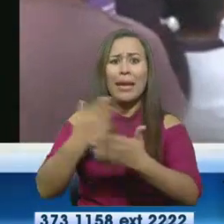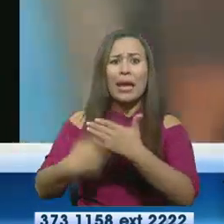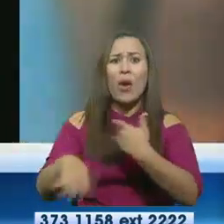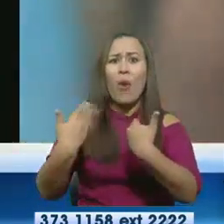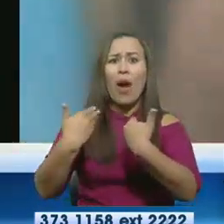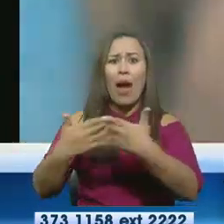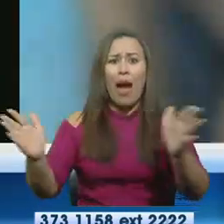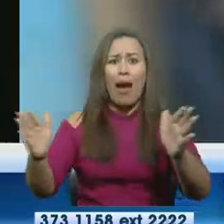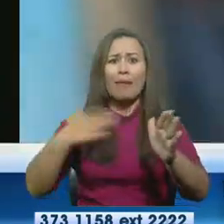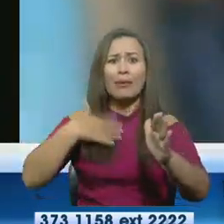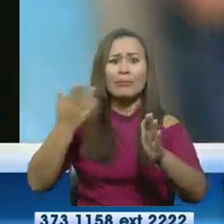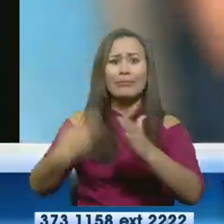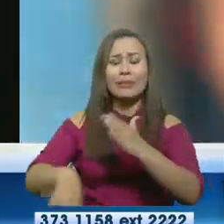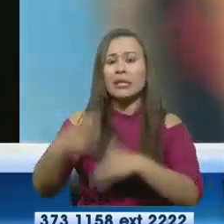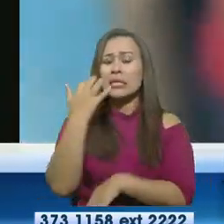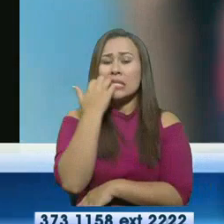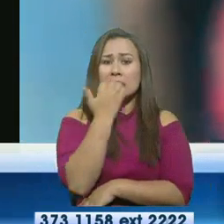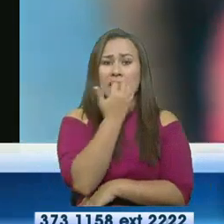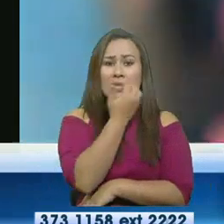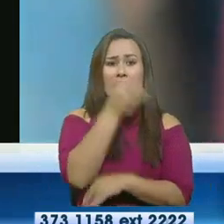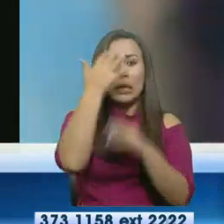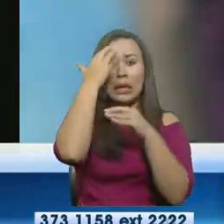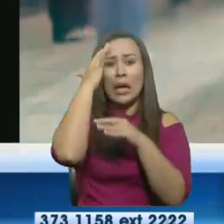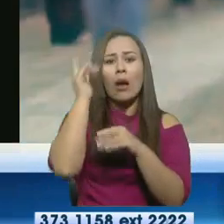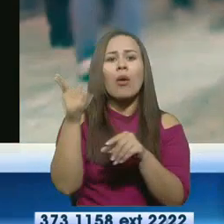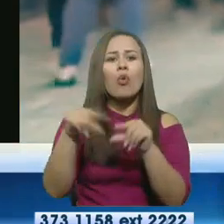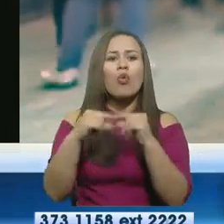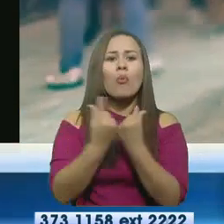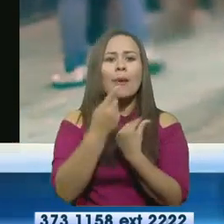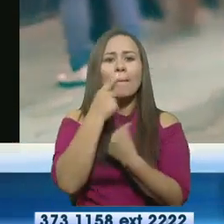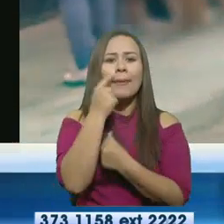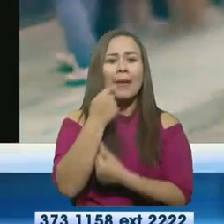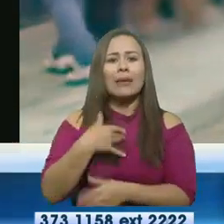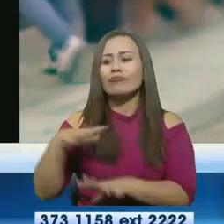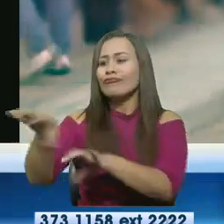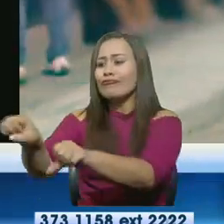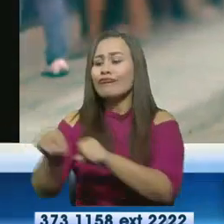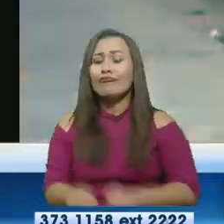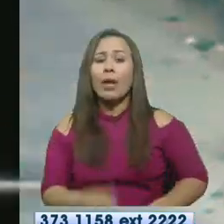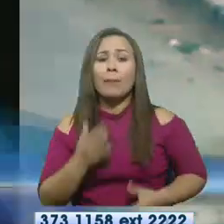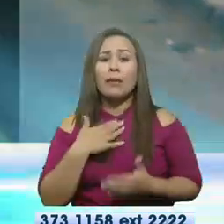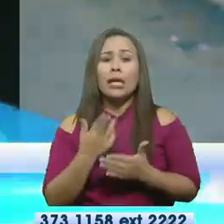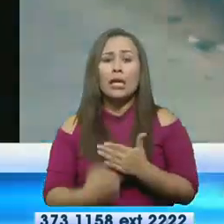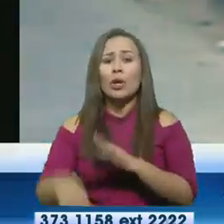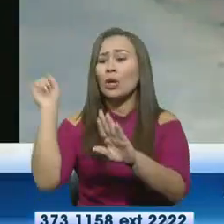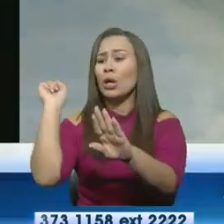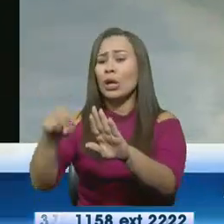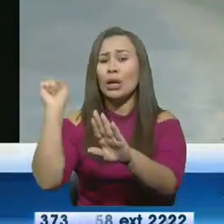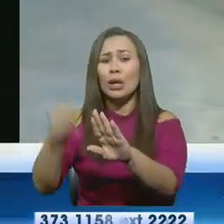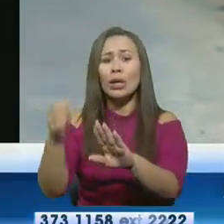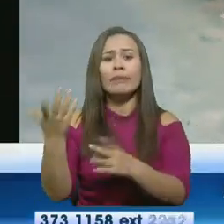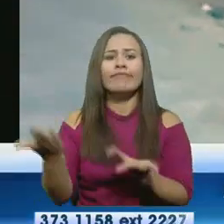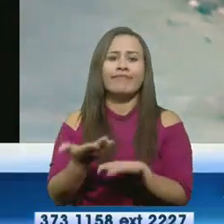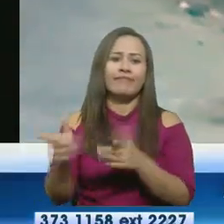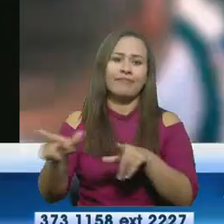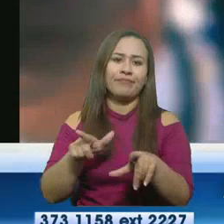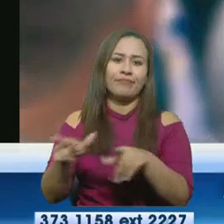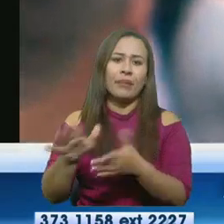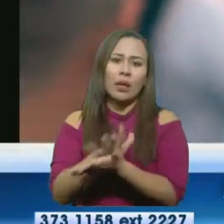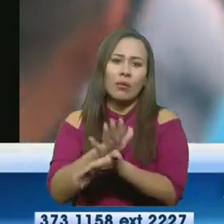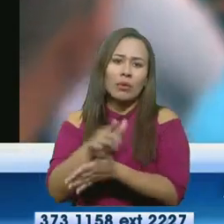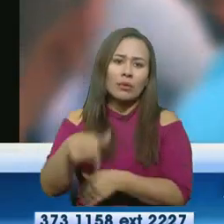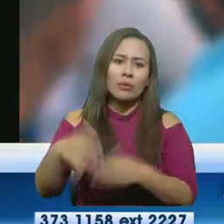En Manta, en cambio, el nerviosismo se apoderó de un grupo de padres que acudió a retirar a sus hijos en uno de los centros de estudios de la